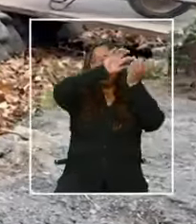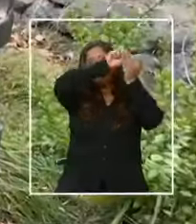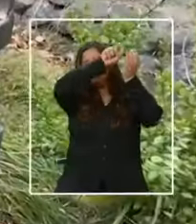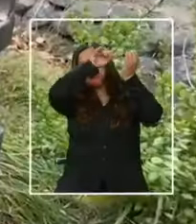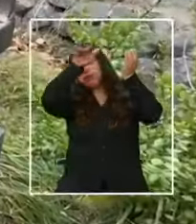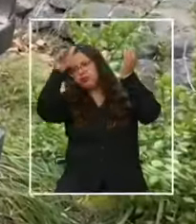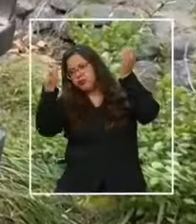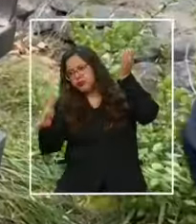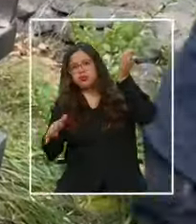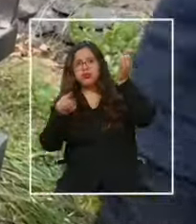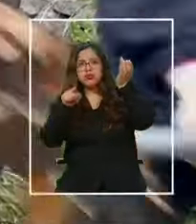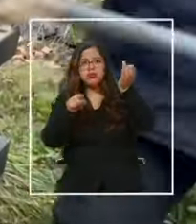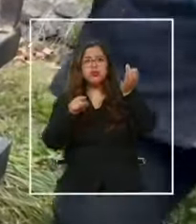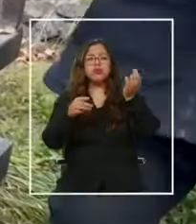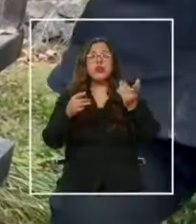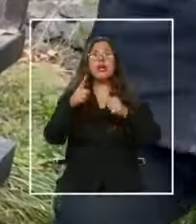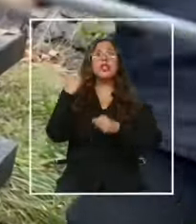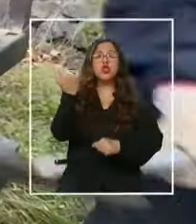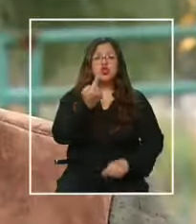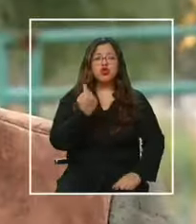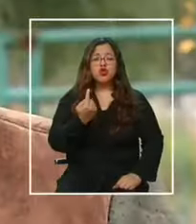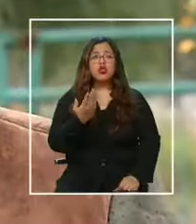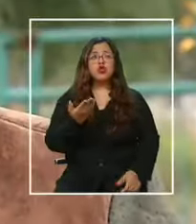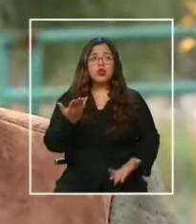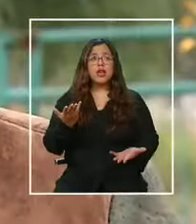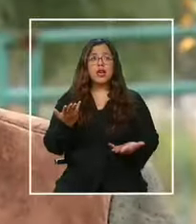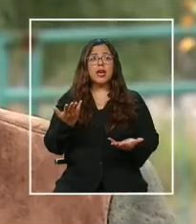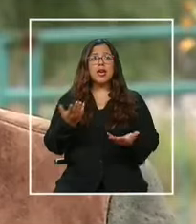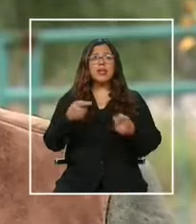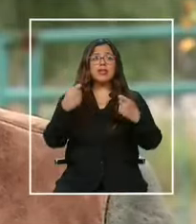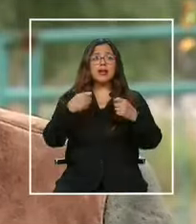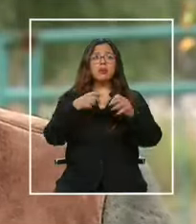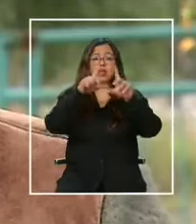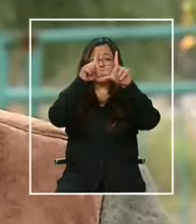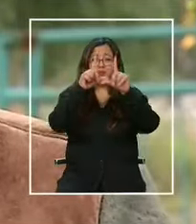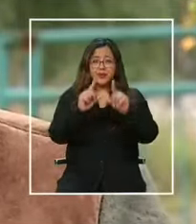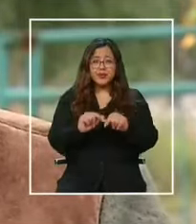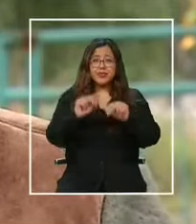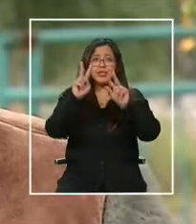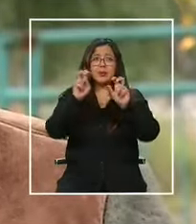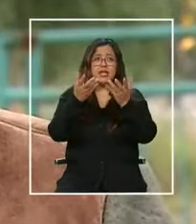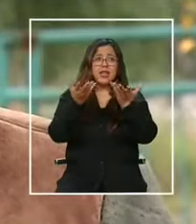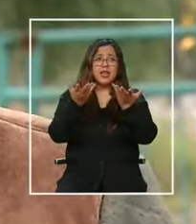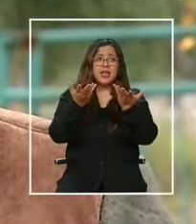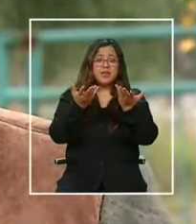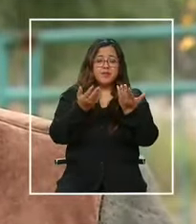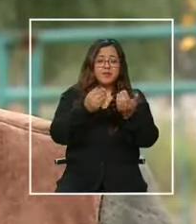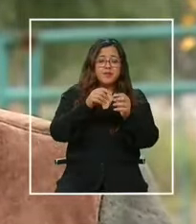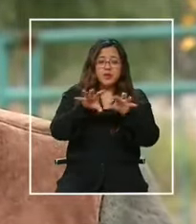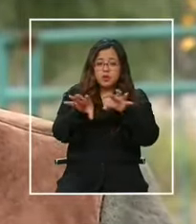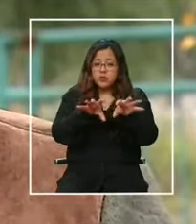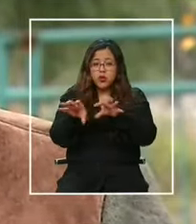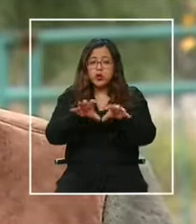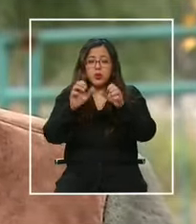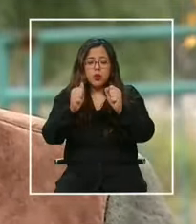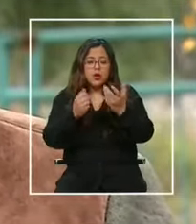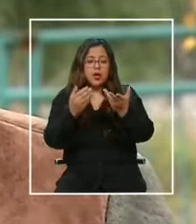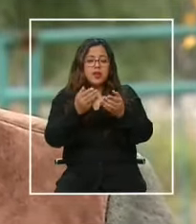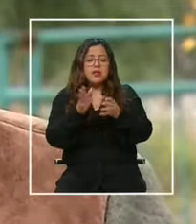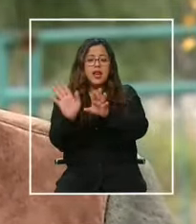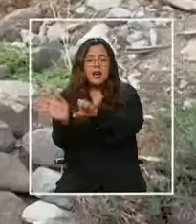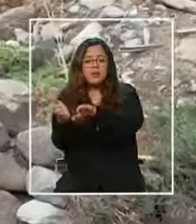todo lo que es posible. Nosotros, mientras tanto, hacemos mitigaciones en nuestros regueros para poder desaguar y